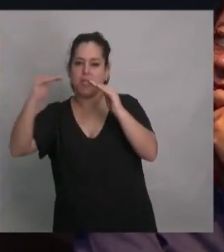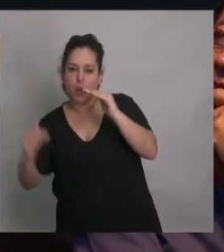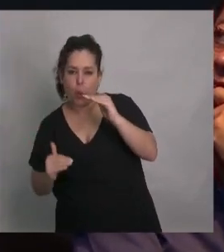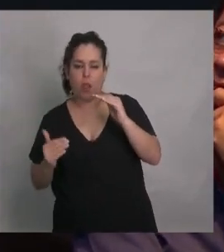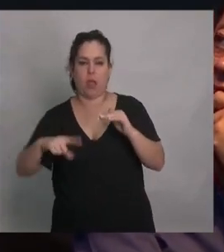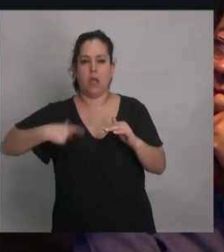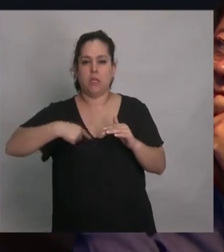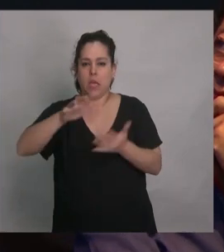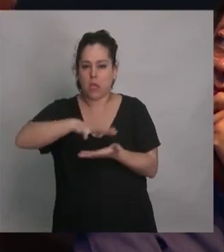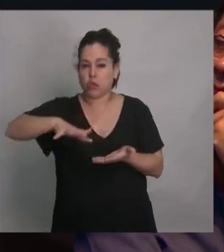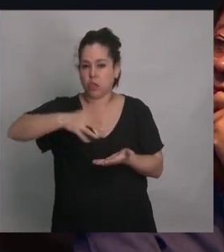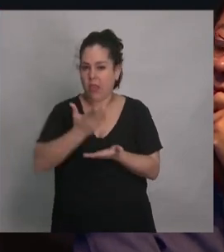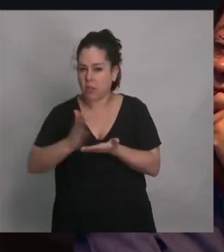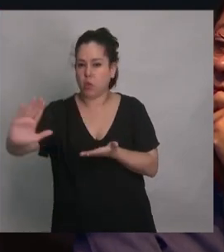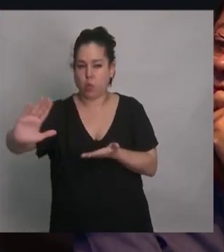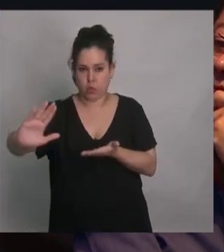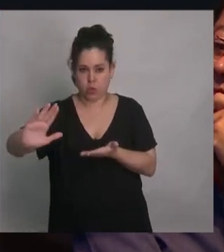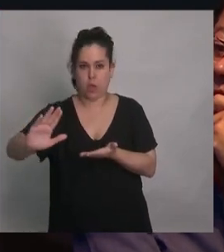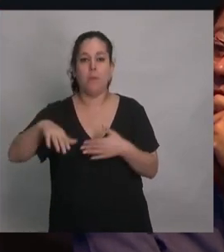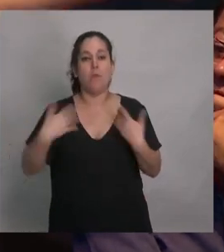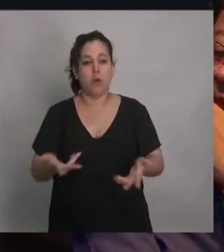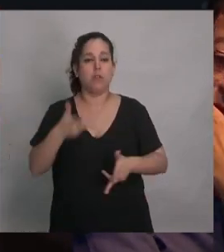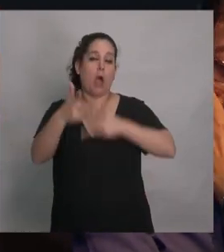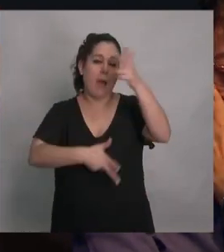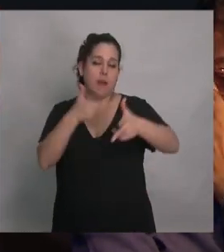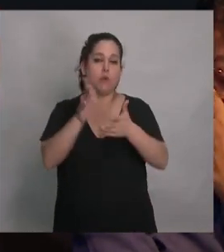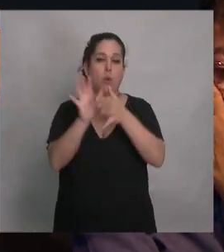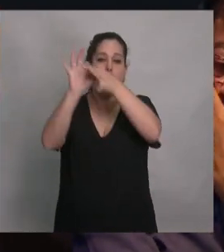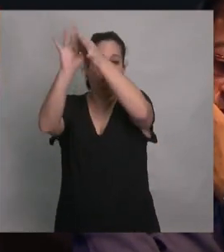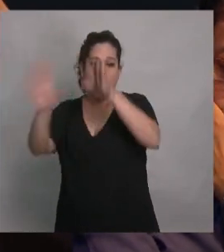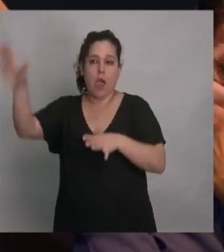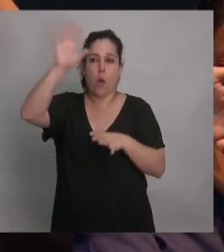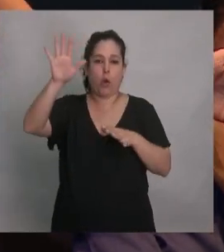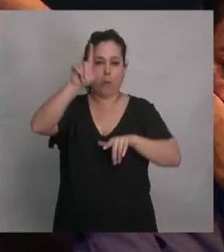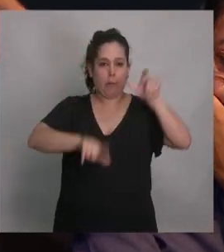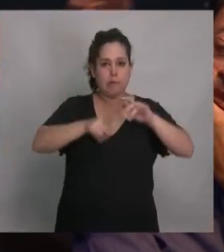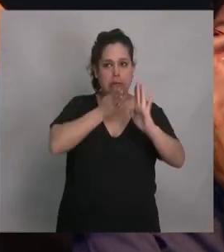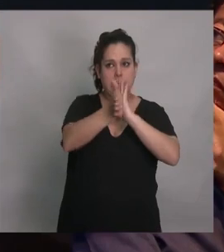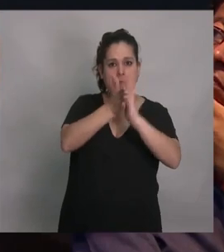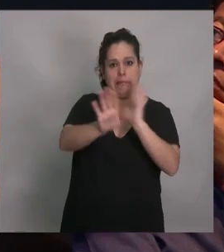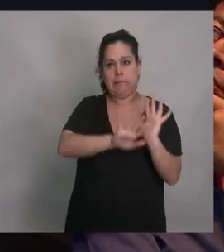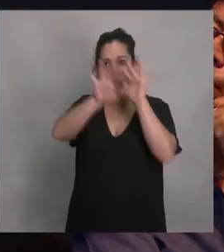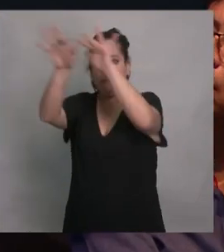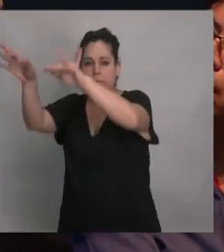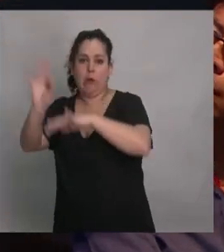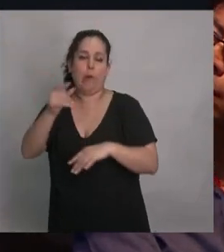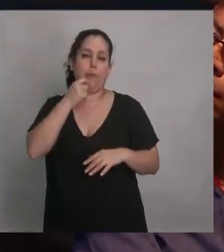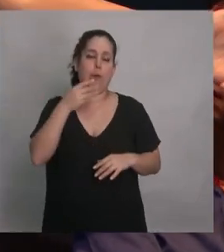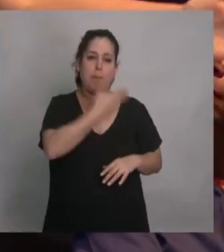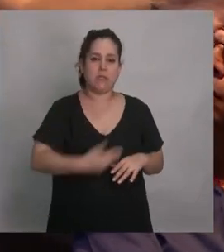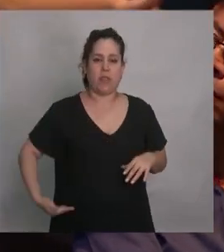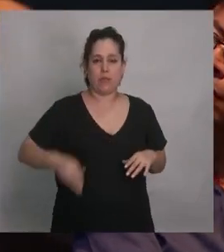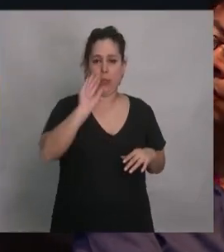habla de los refugiados en Europa, o Bolsonaro habla de los negros y de los pobres y de la gente de